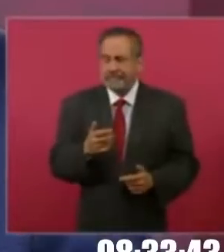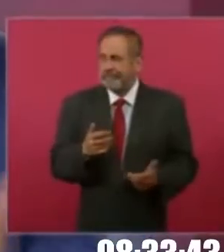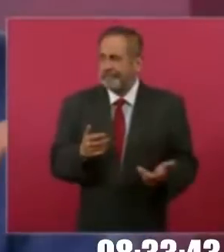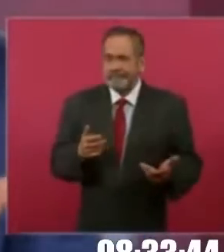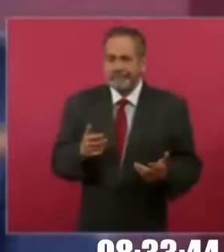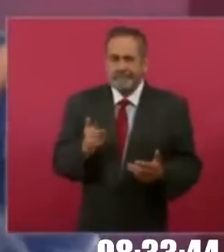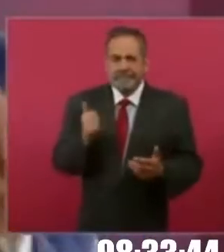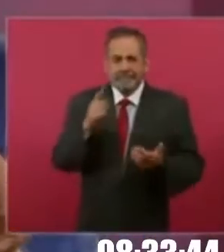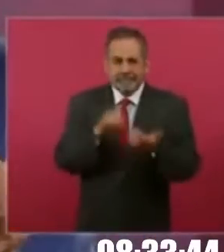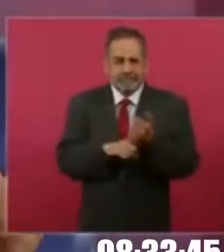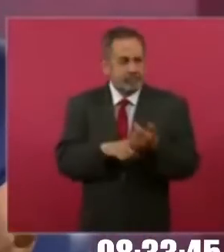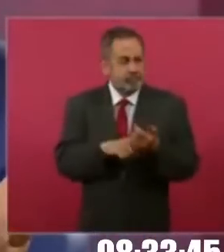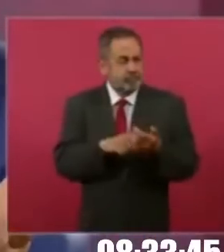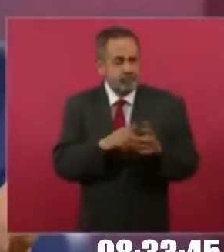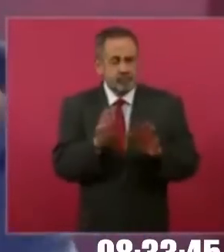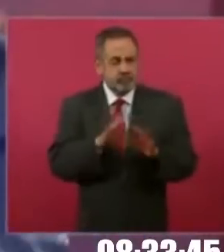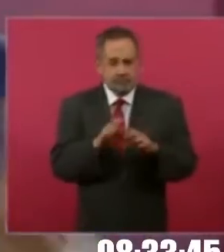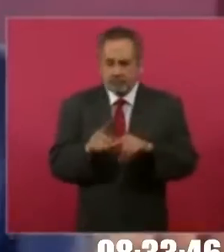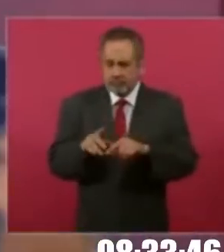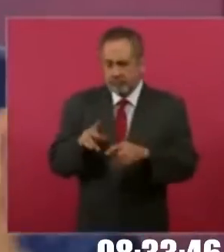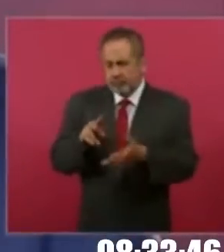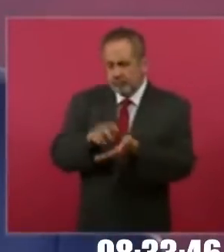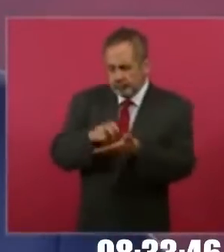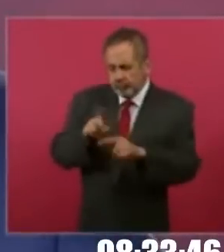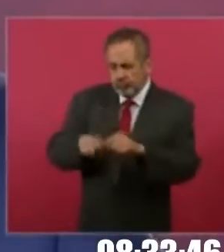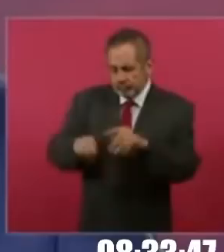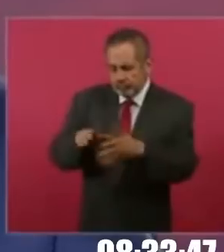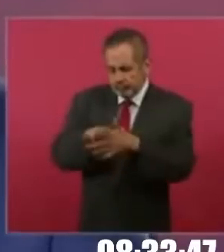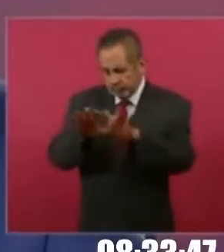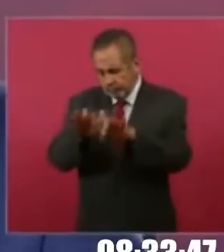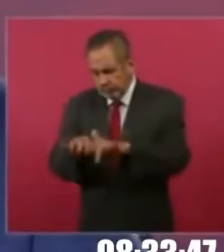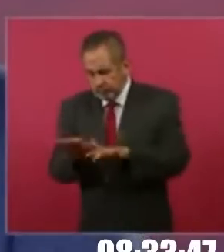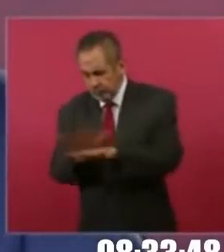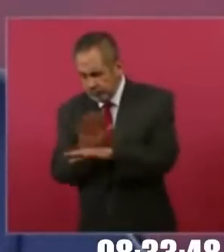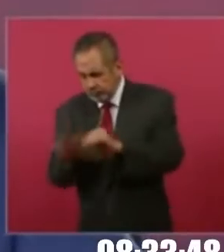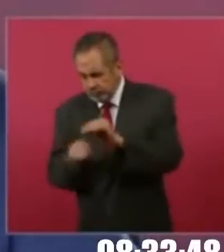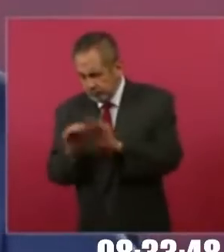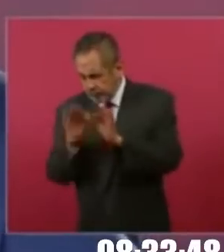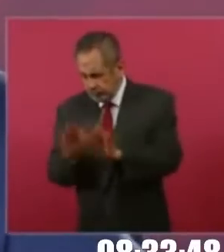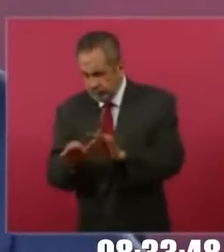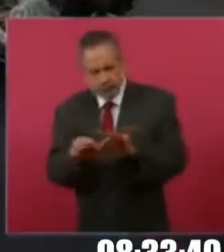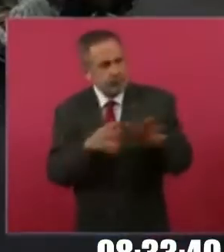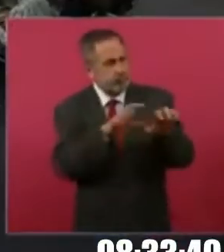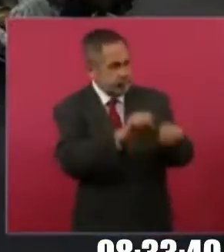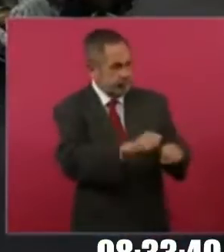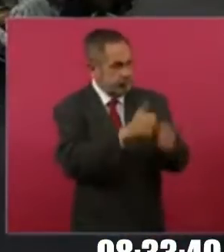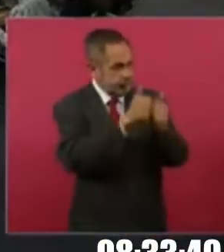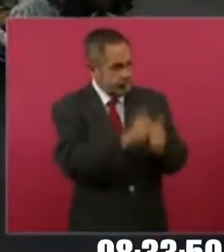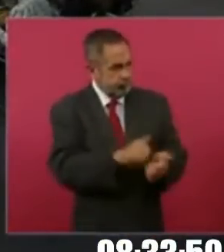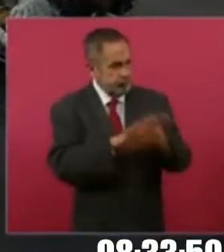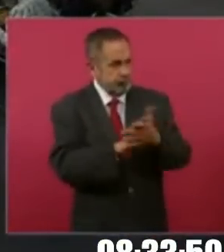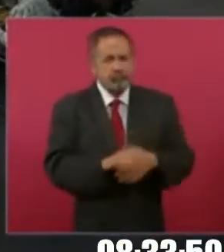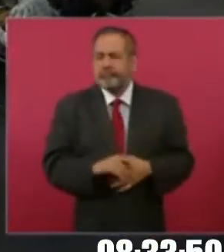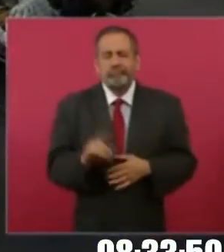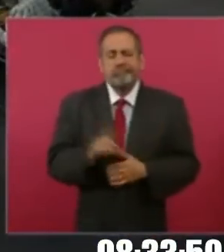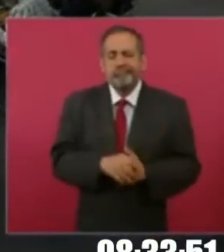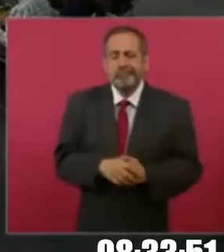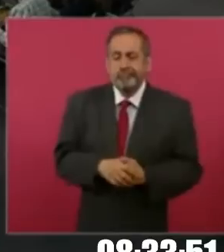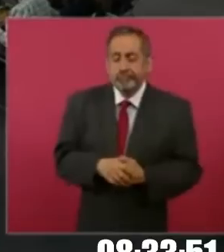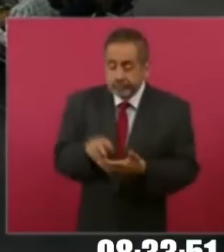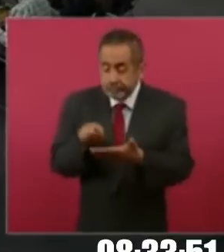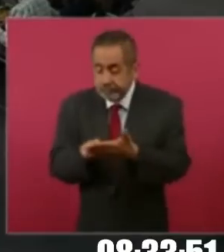buscar reponer el procedimiento no es la excusa para